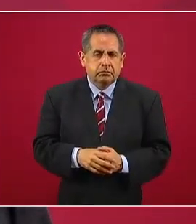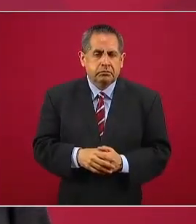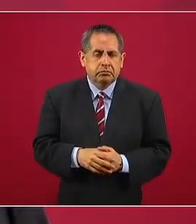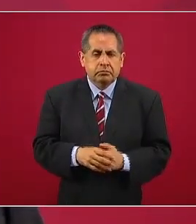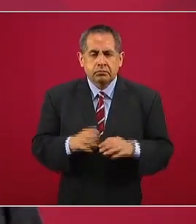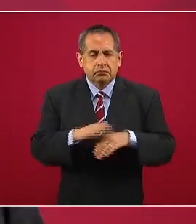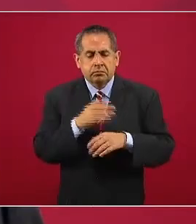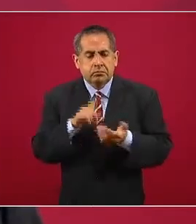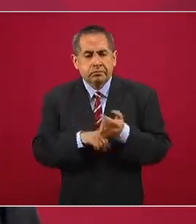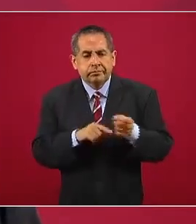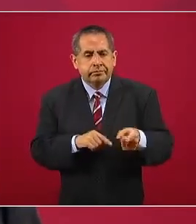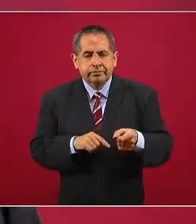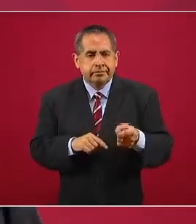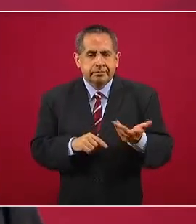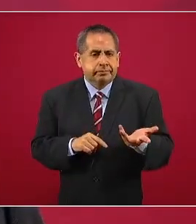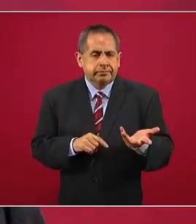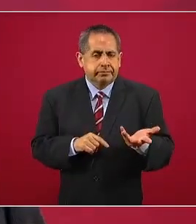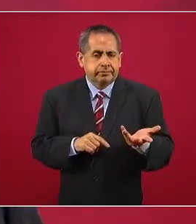Porque